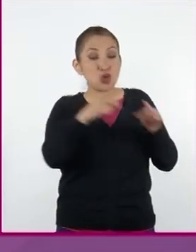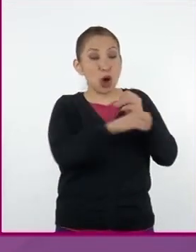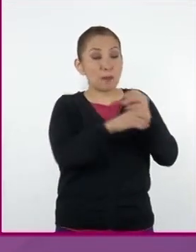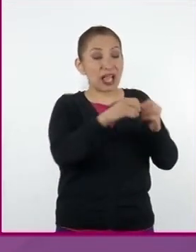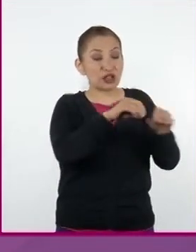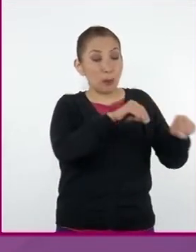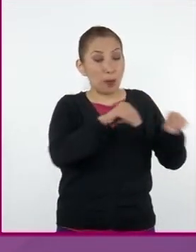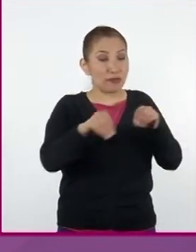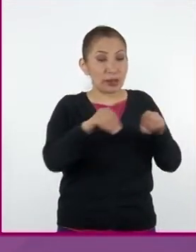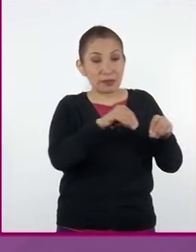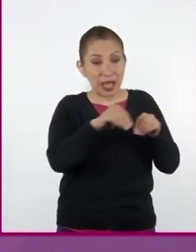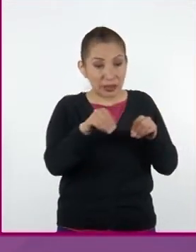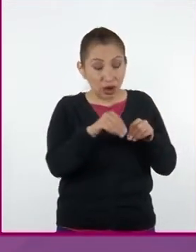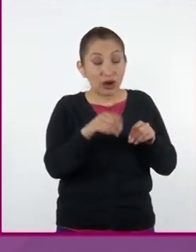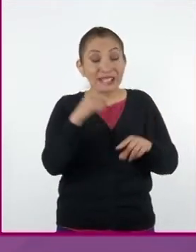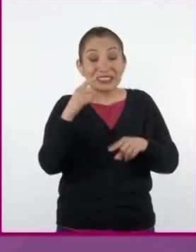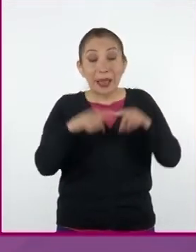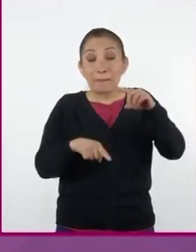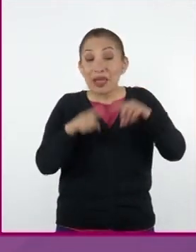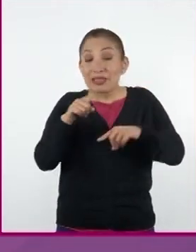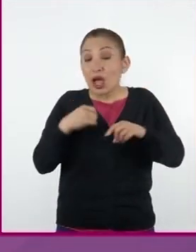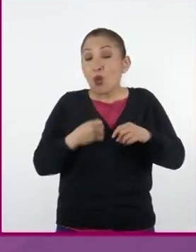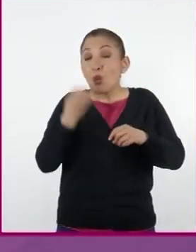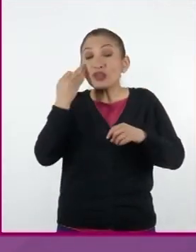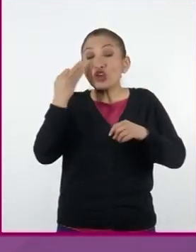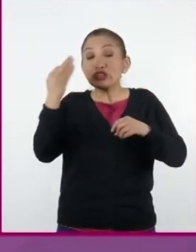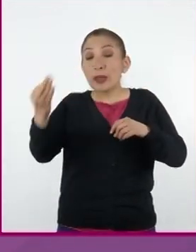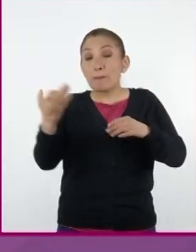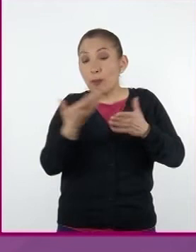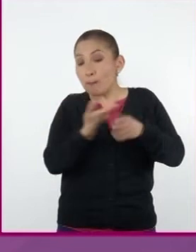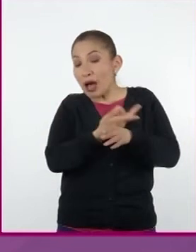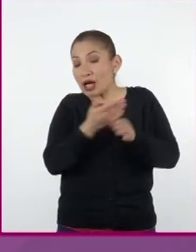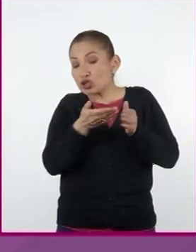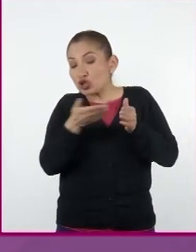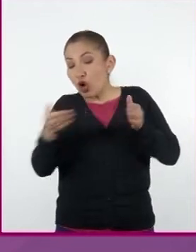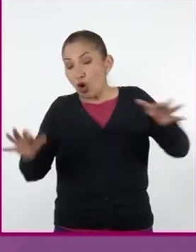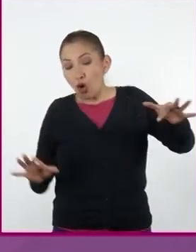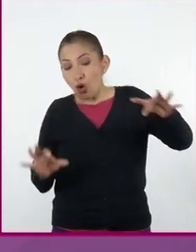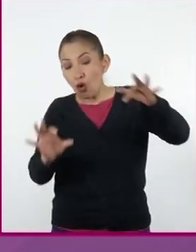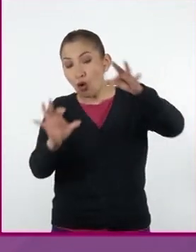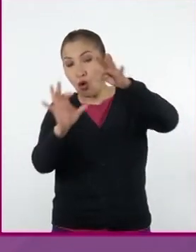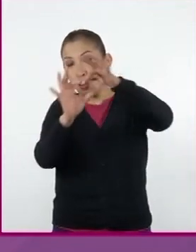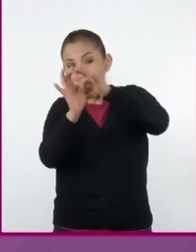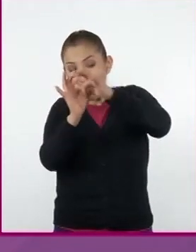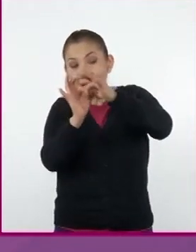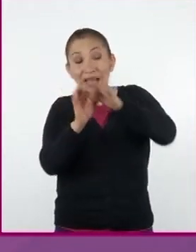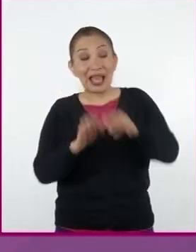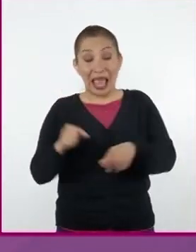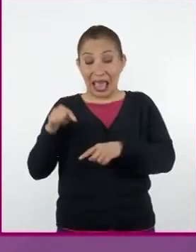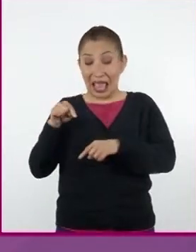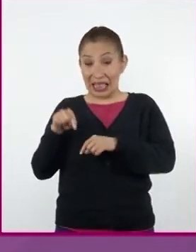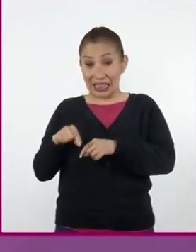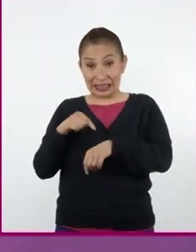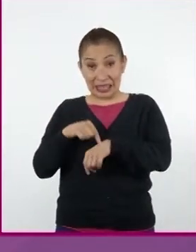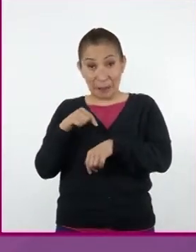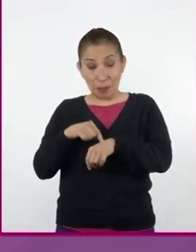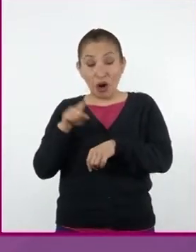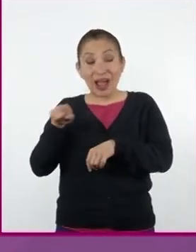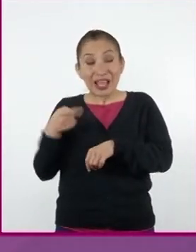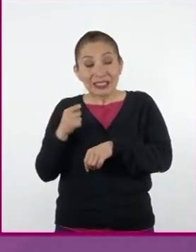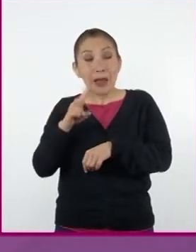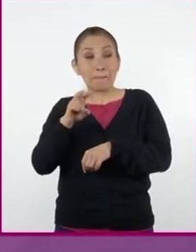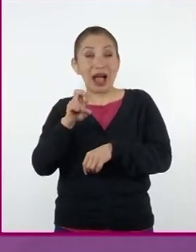en movimiento depende de cuánto tiempo ha pasado. Por el contrario, el tiempo es la